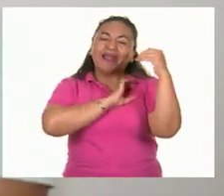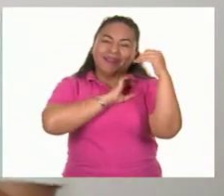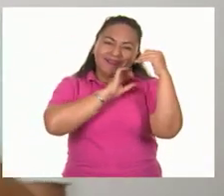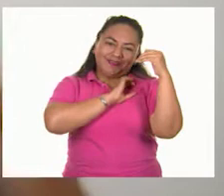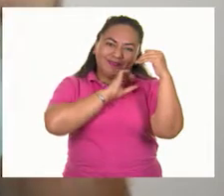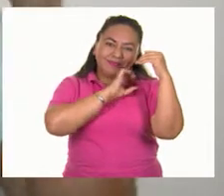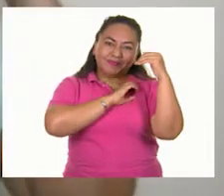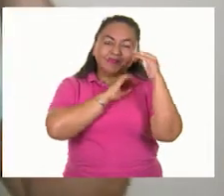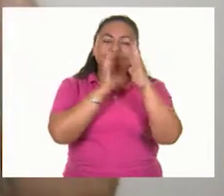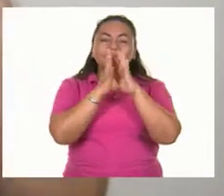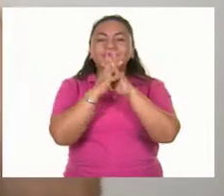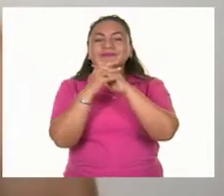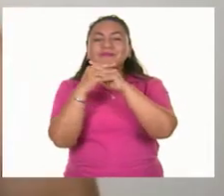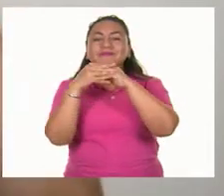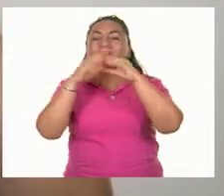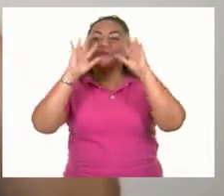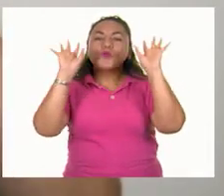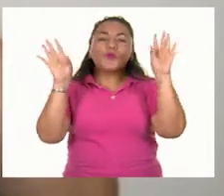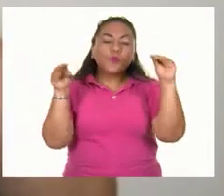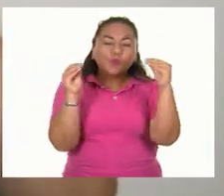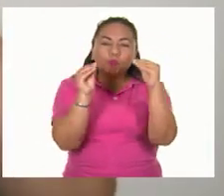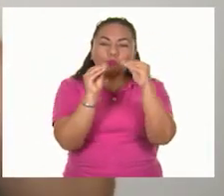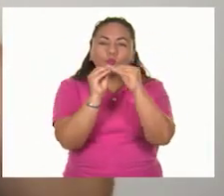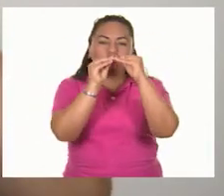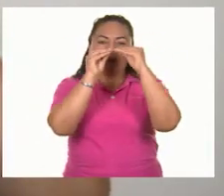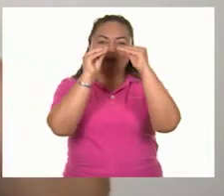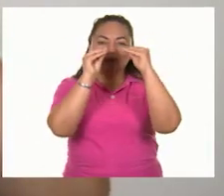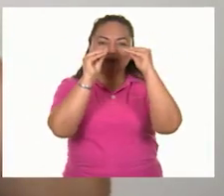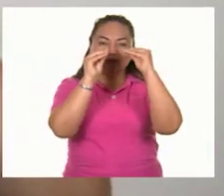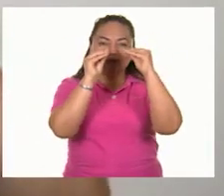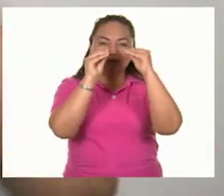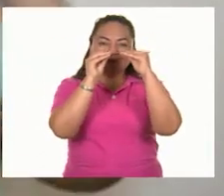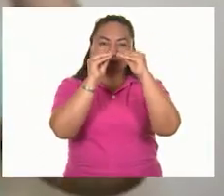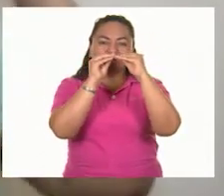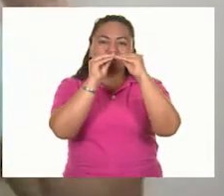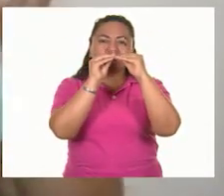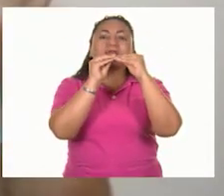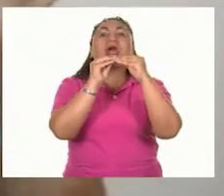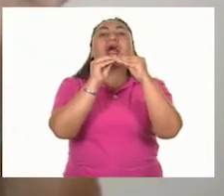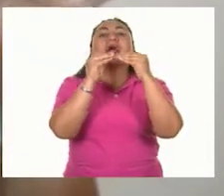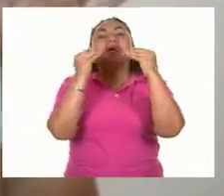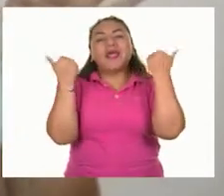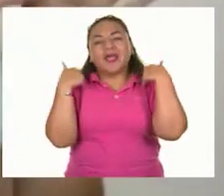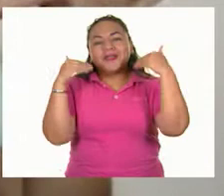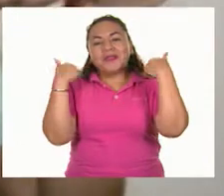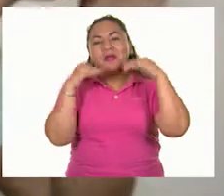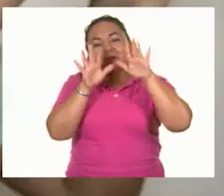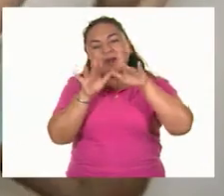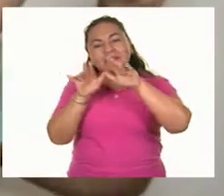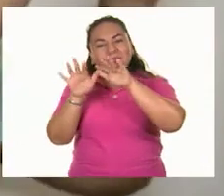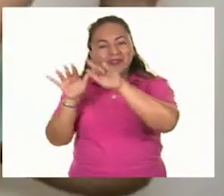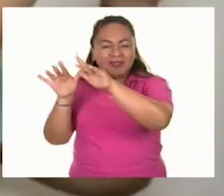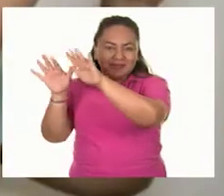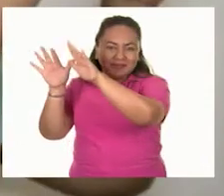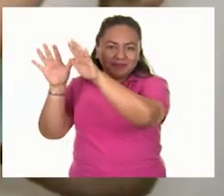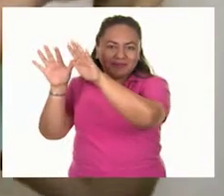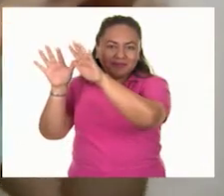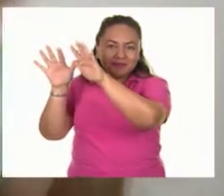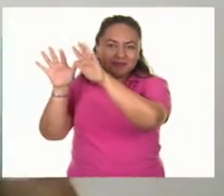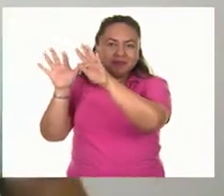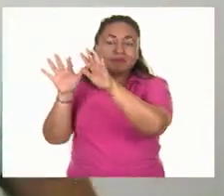más. Se darían un besito y se irían a